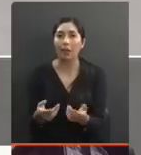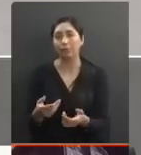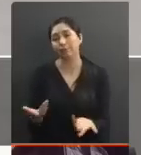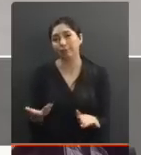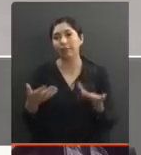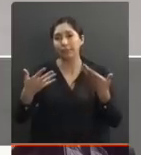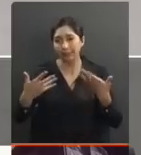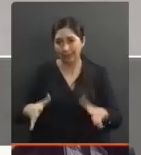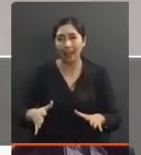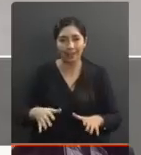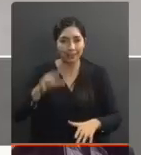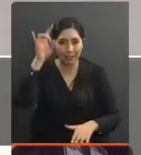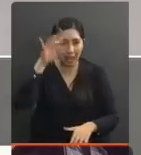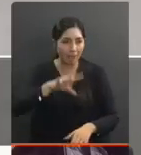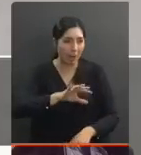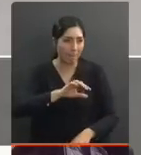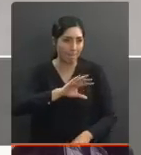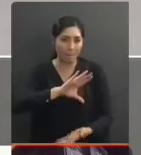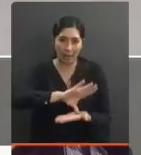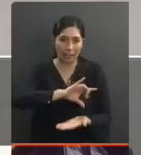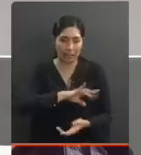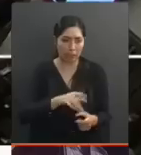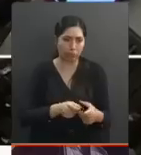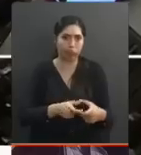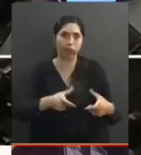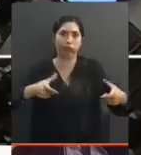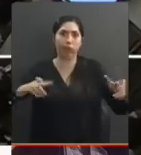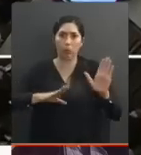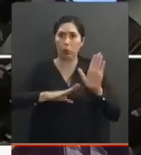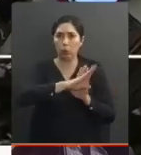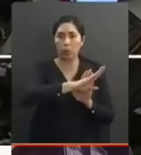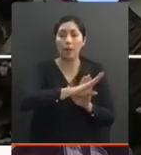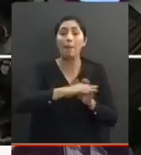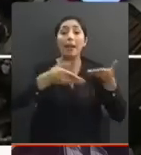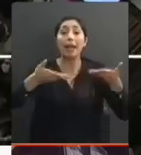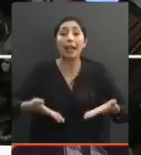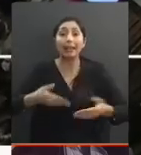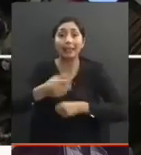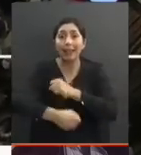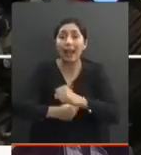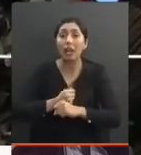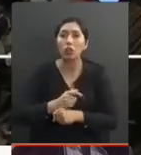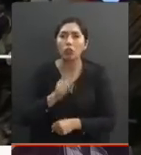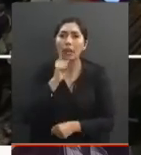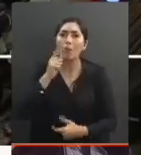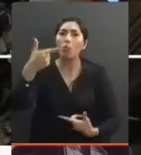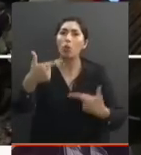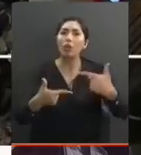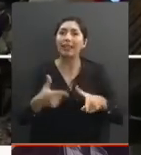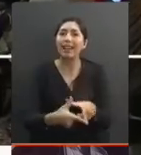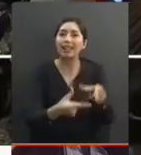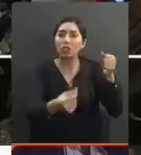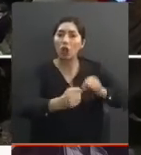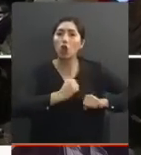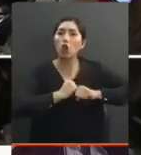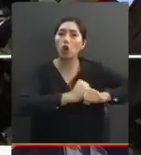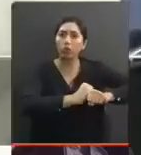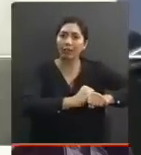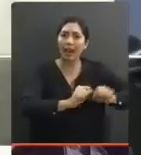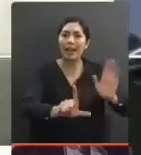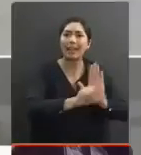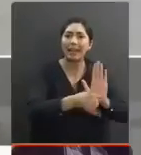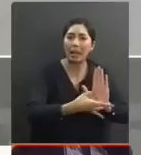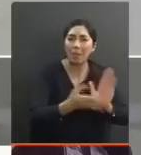crecido en nuestro país durante los últimos años. Por eso este año tendremos una política nacional contra el crimen organizado y